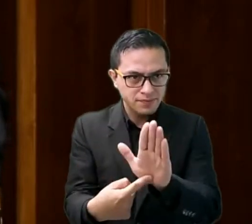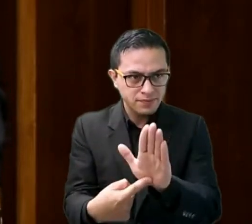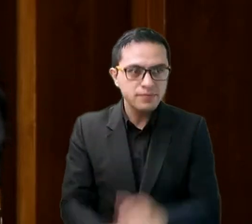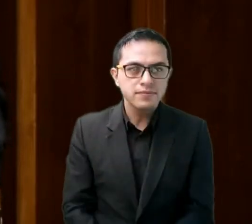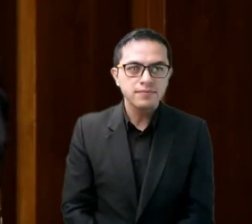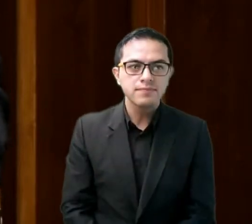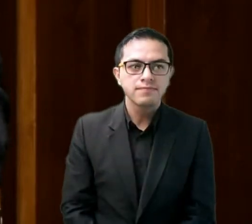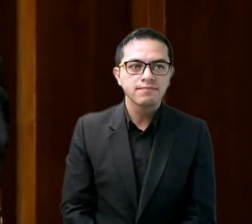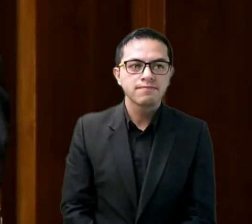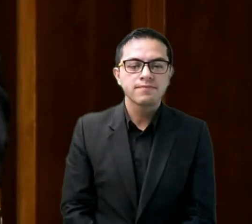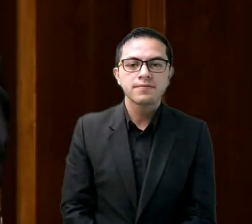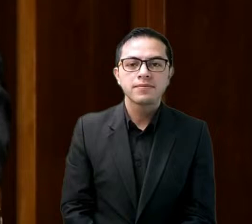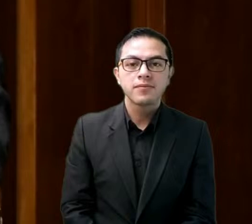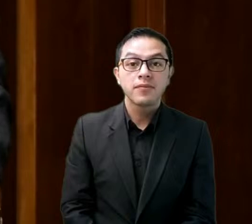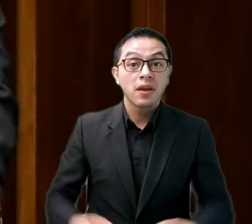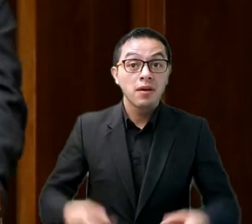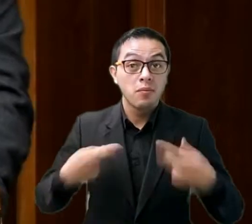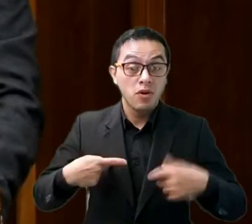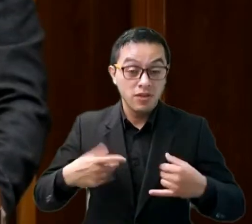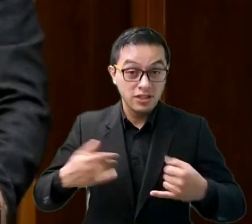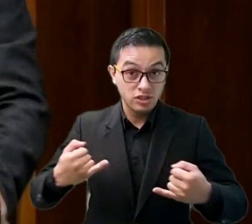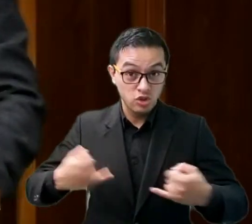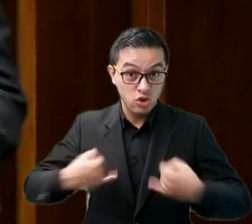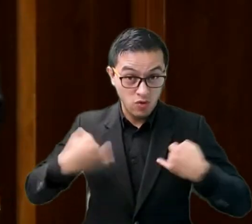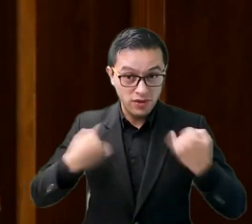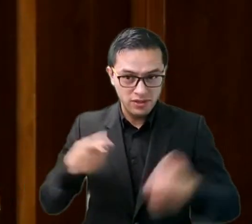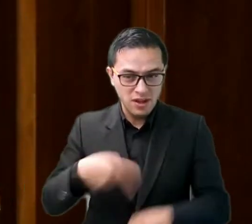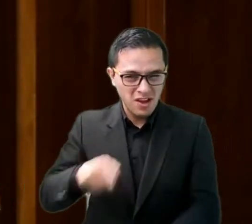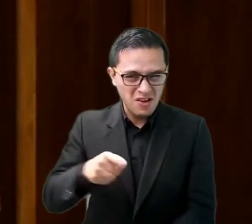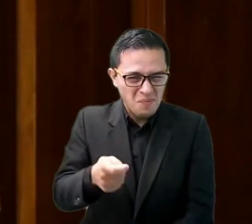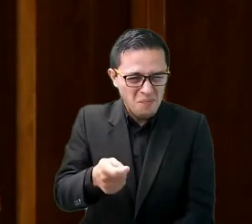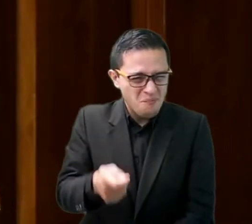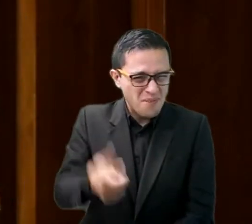Jóvenes que por primera vez han cometido un delito, que están